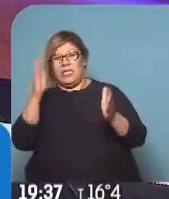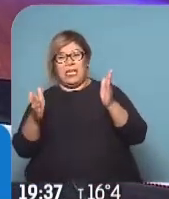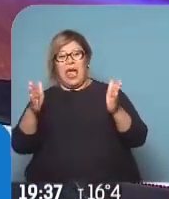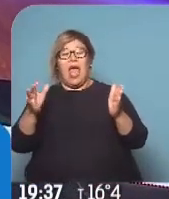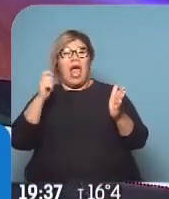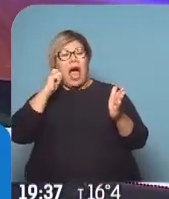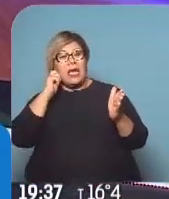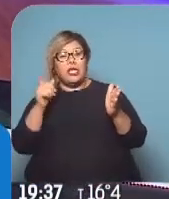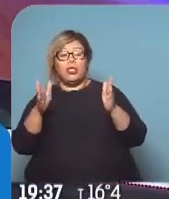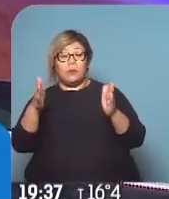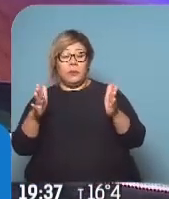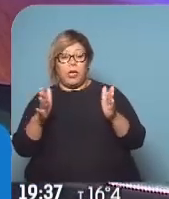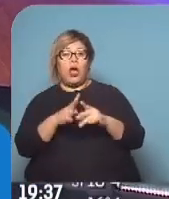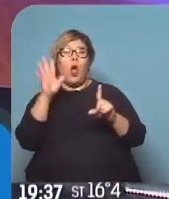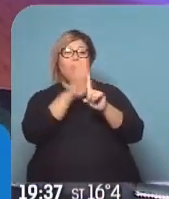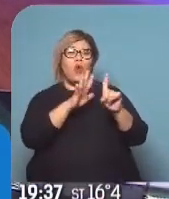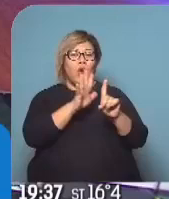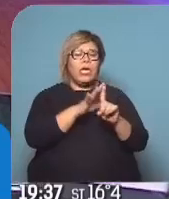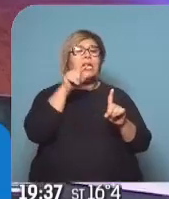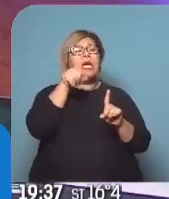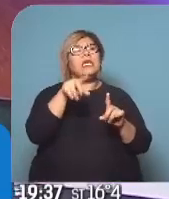también temas como la mentira